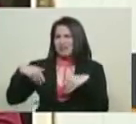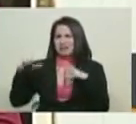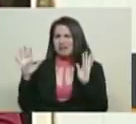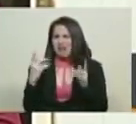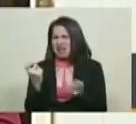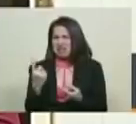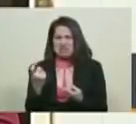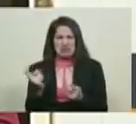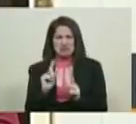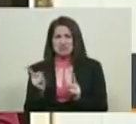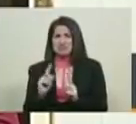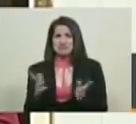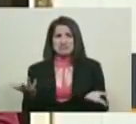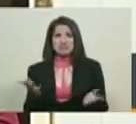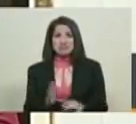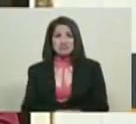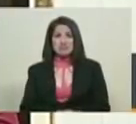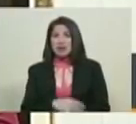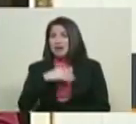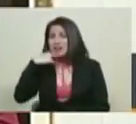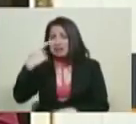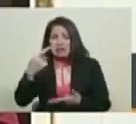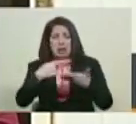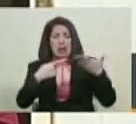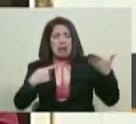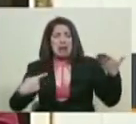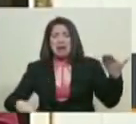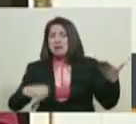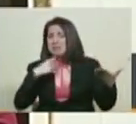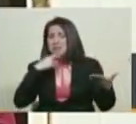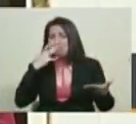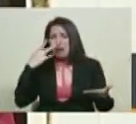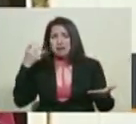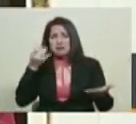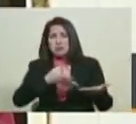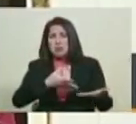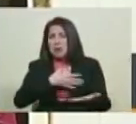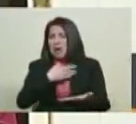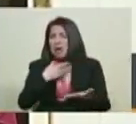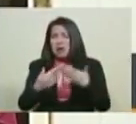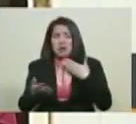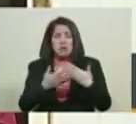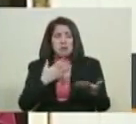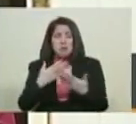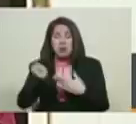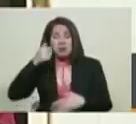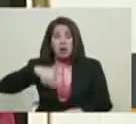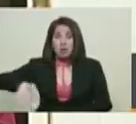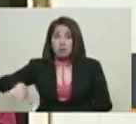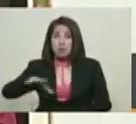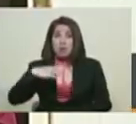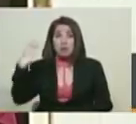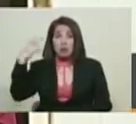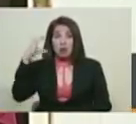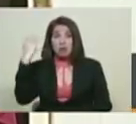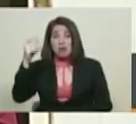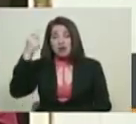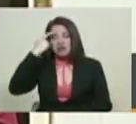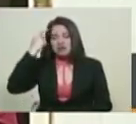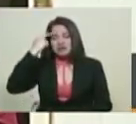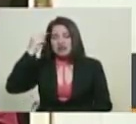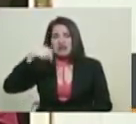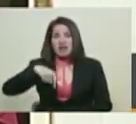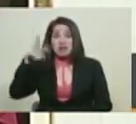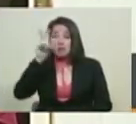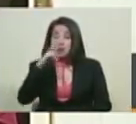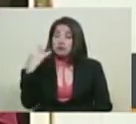qué? Deje que digan toda la basura que quieran decir, que el pueblo colombiano sabe que tiene en Venezuela una revolución y un